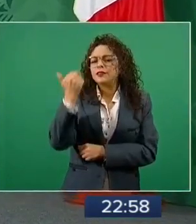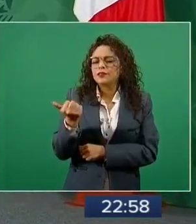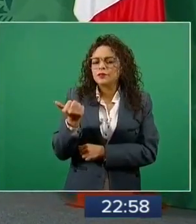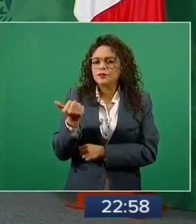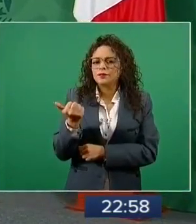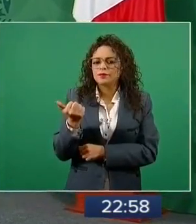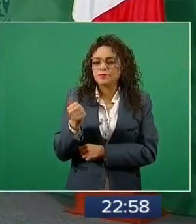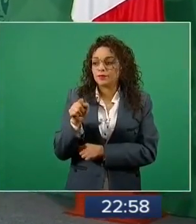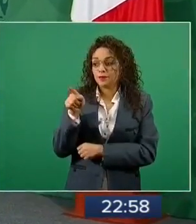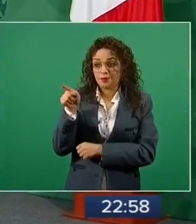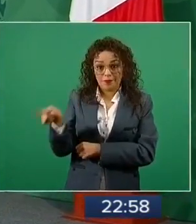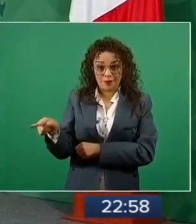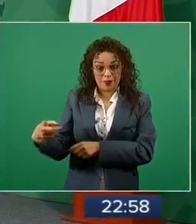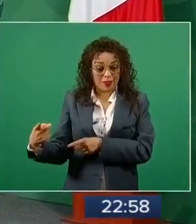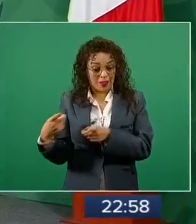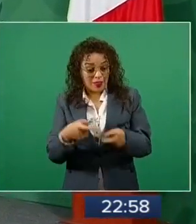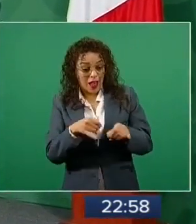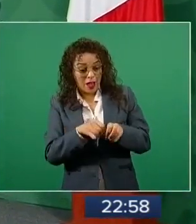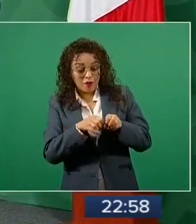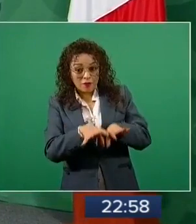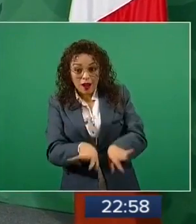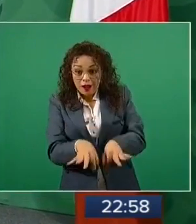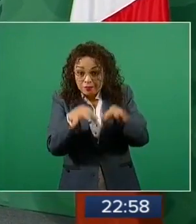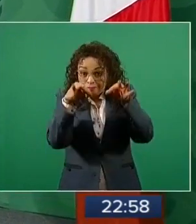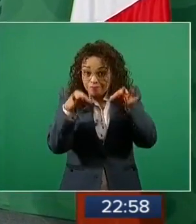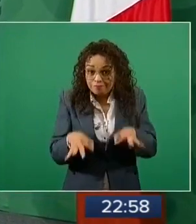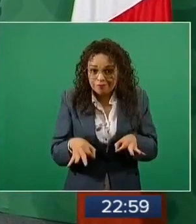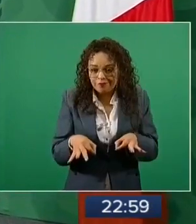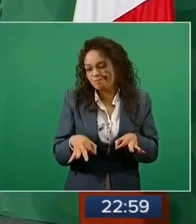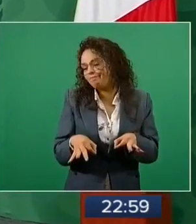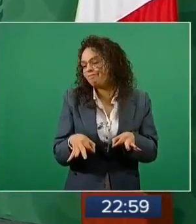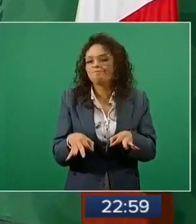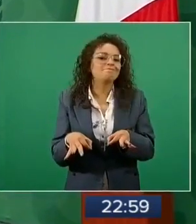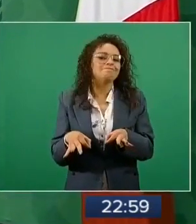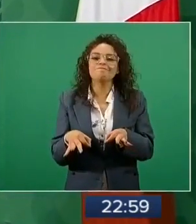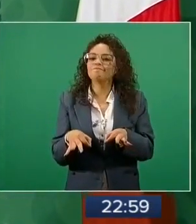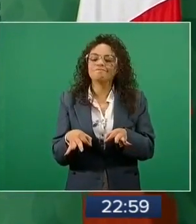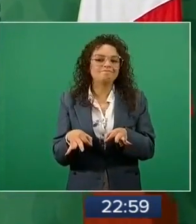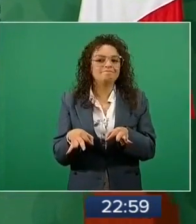mala información a nuestros adversarios